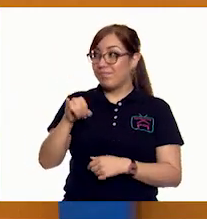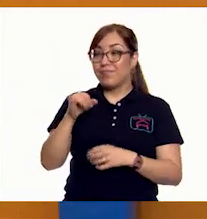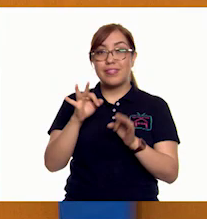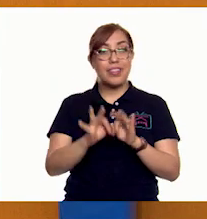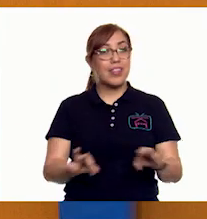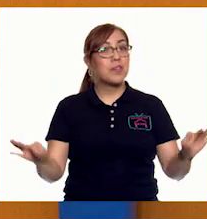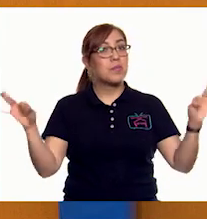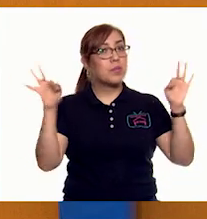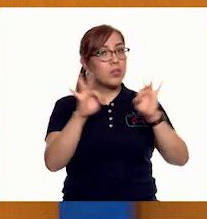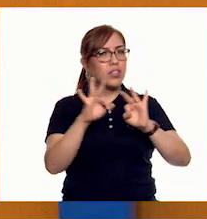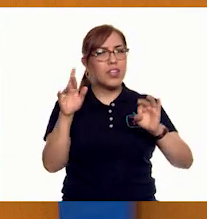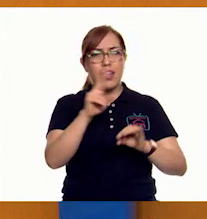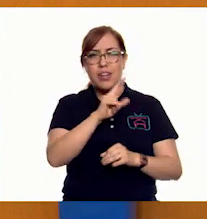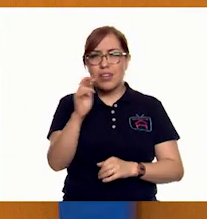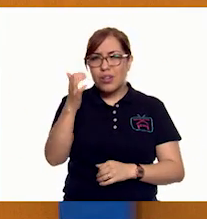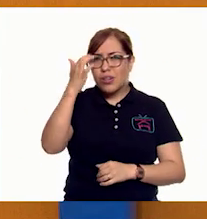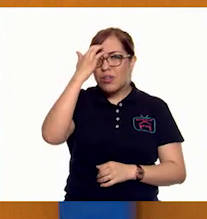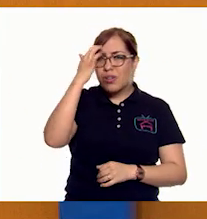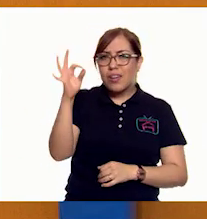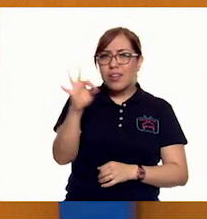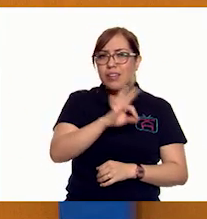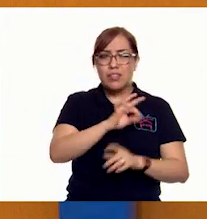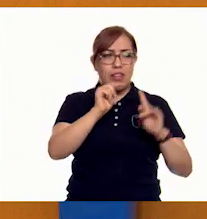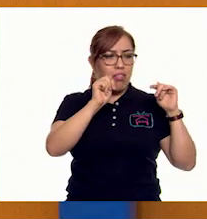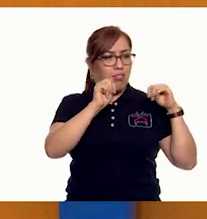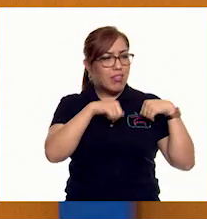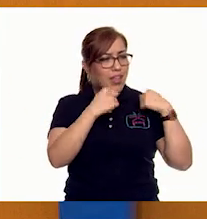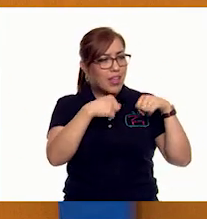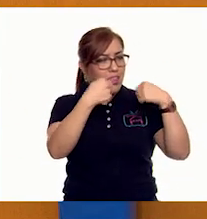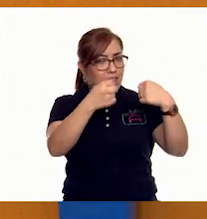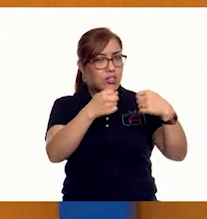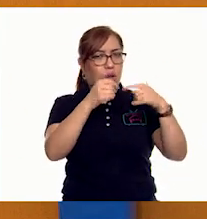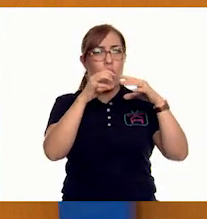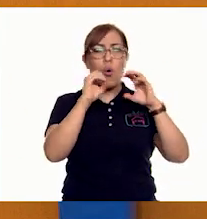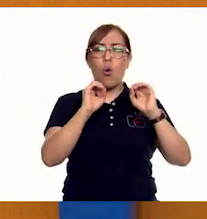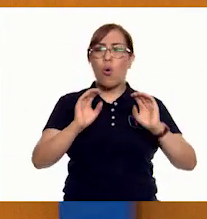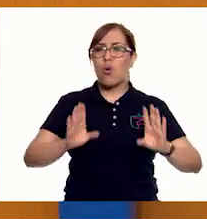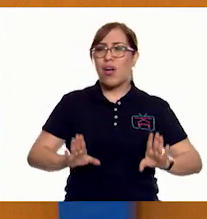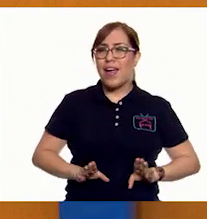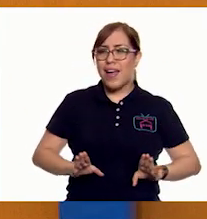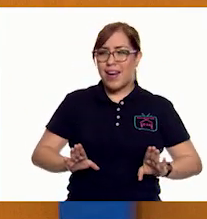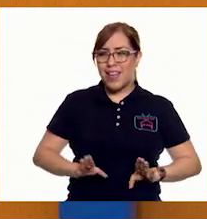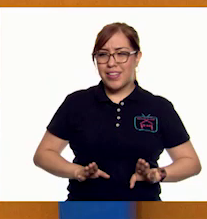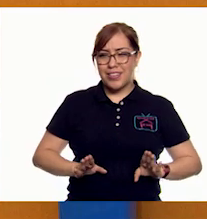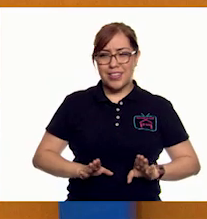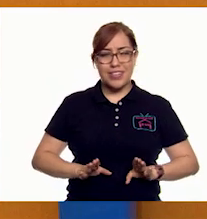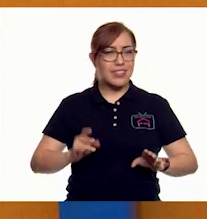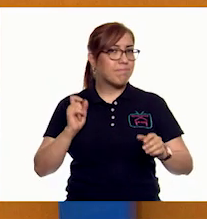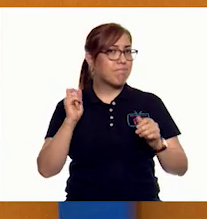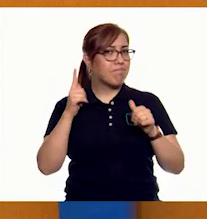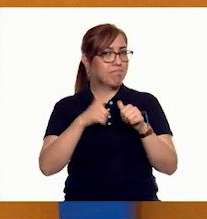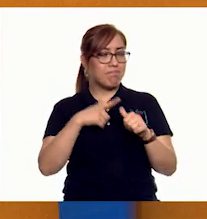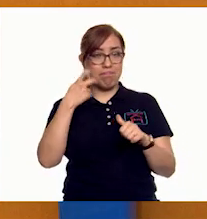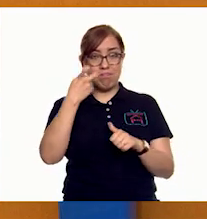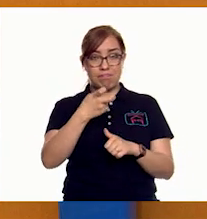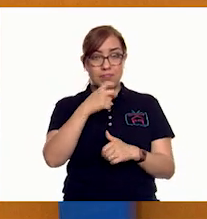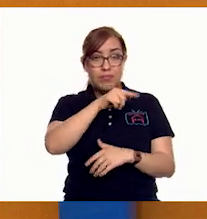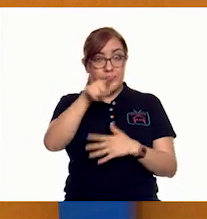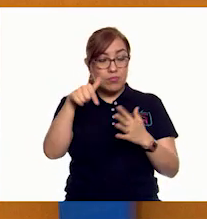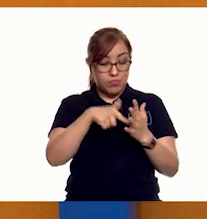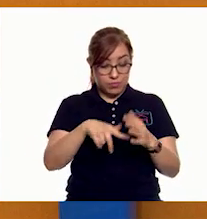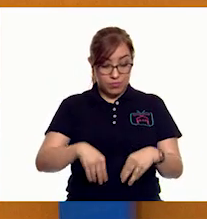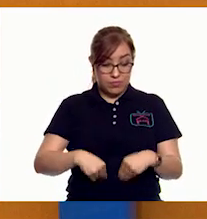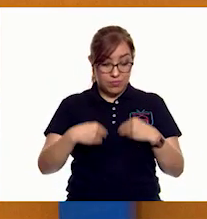reconocer si hay alguna tradición o si hay alguna característica que sea representativa del lugar en el que